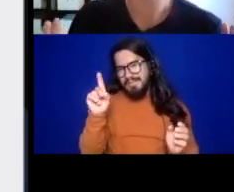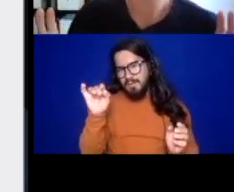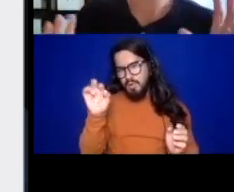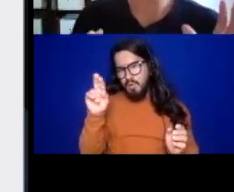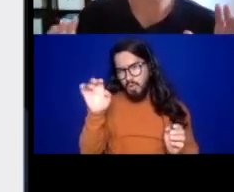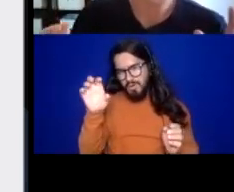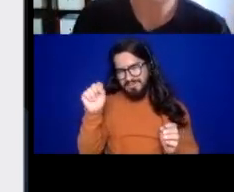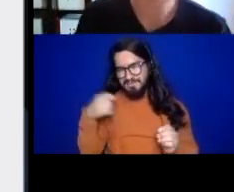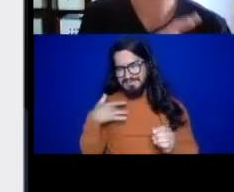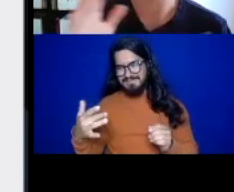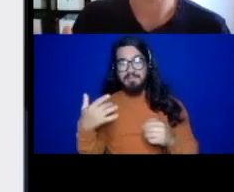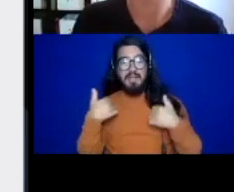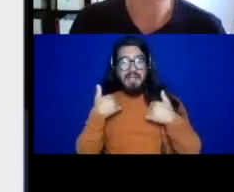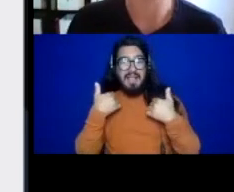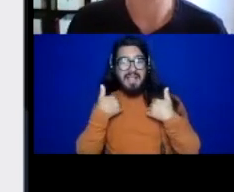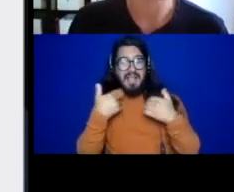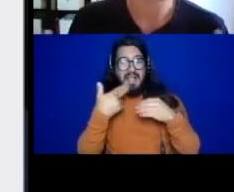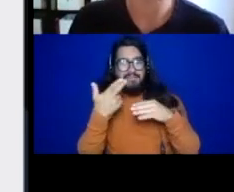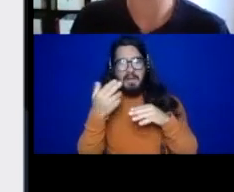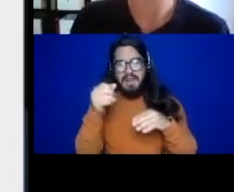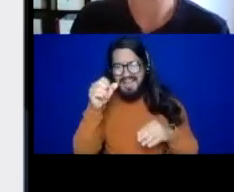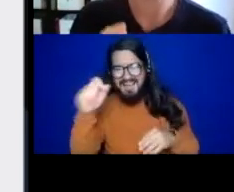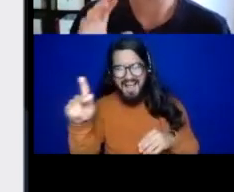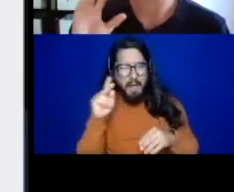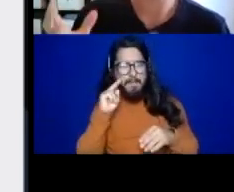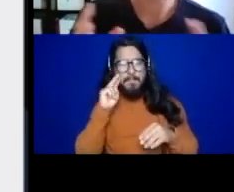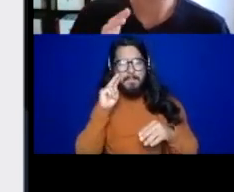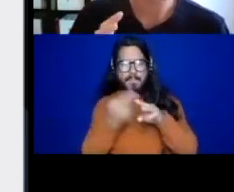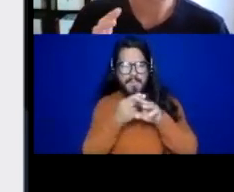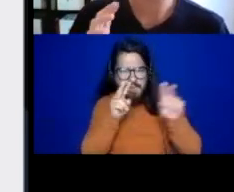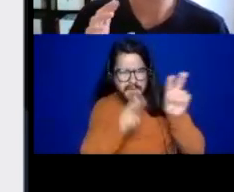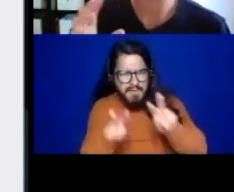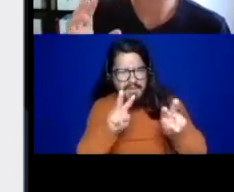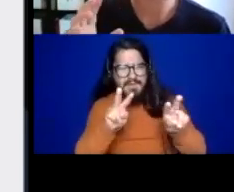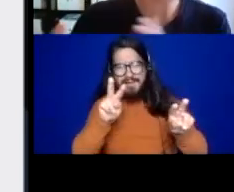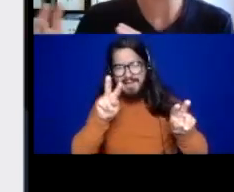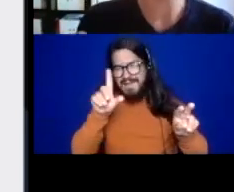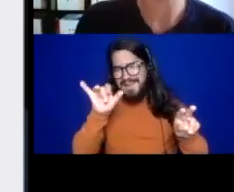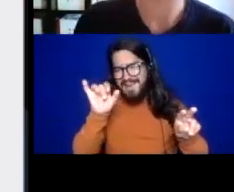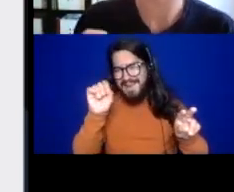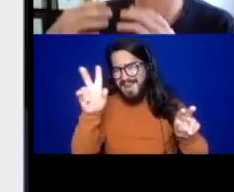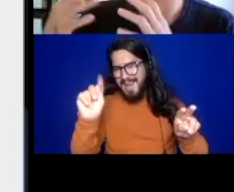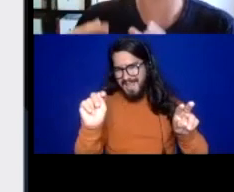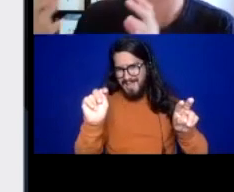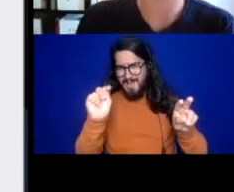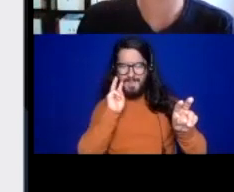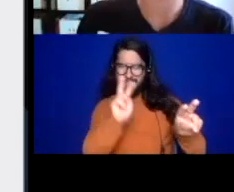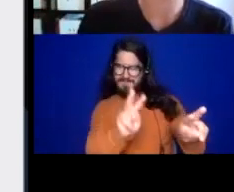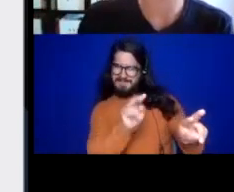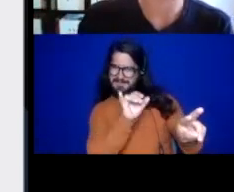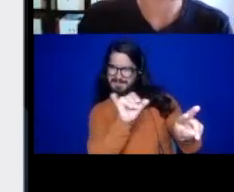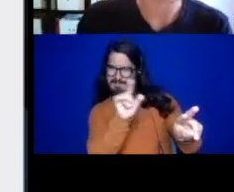estamos más acostumbrados a ver las esquinas redondas en otros software y otros